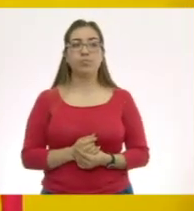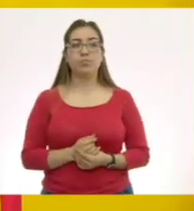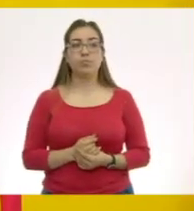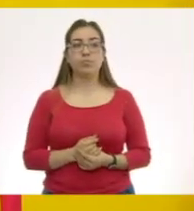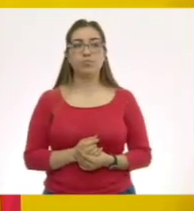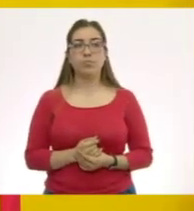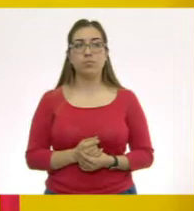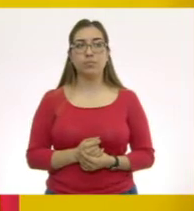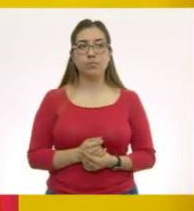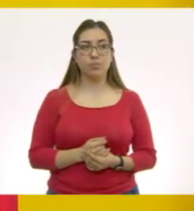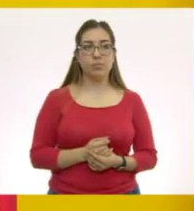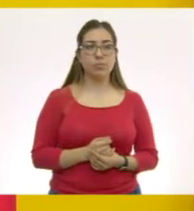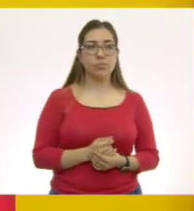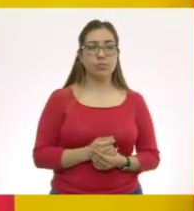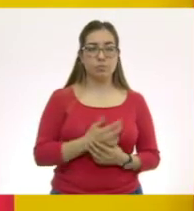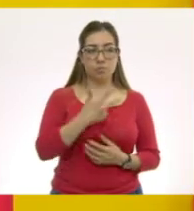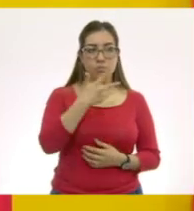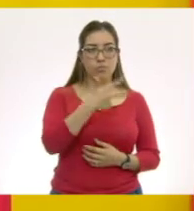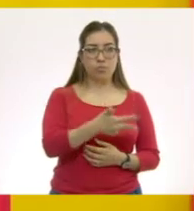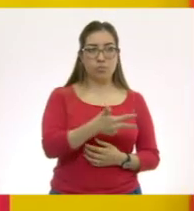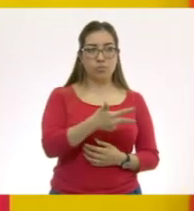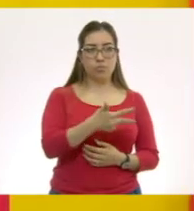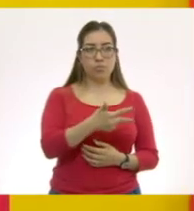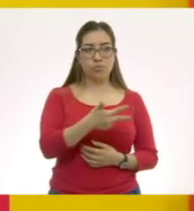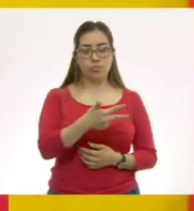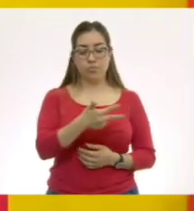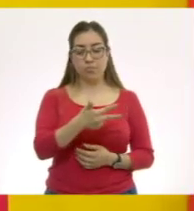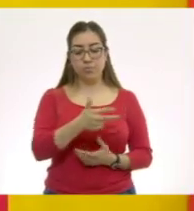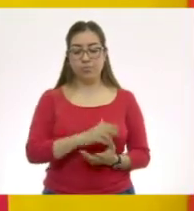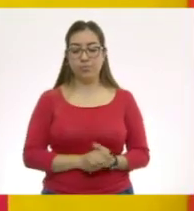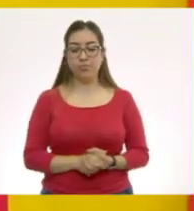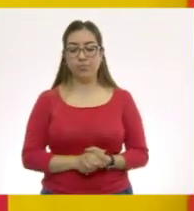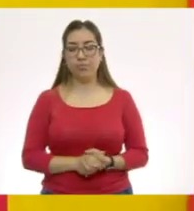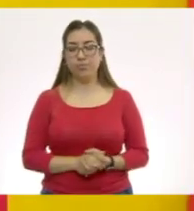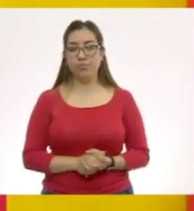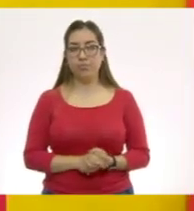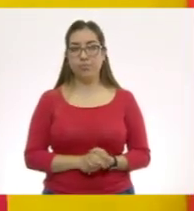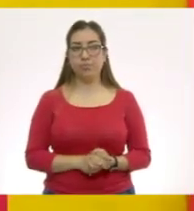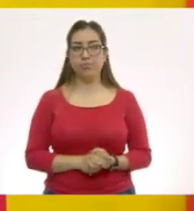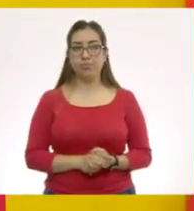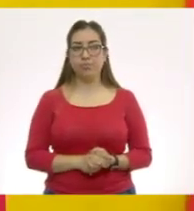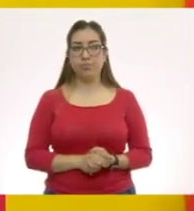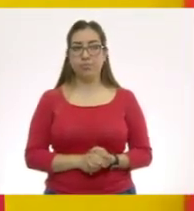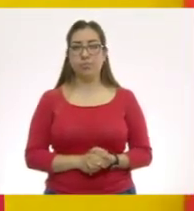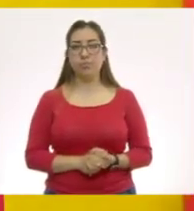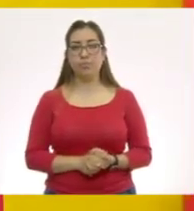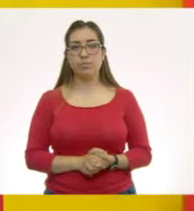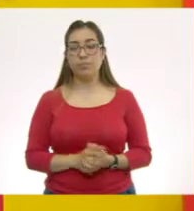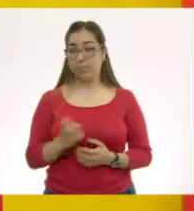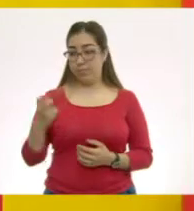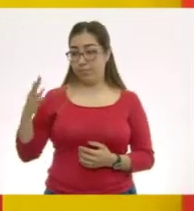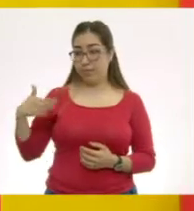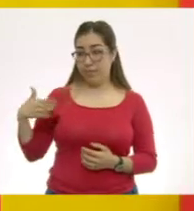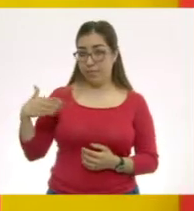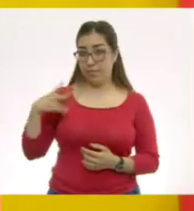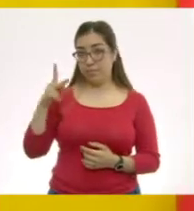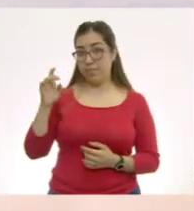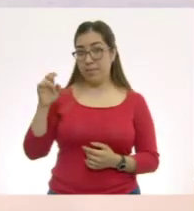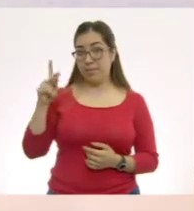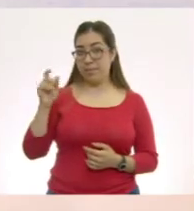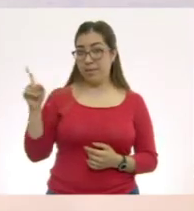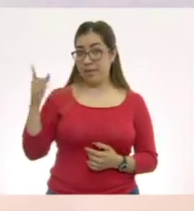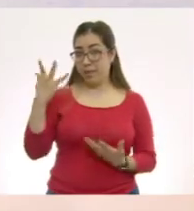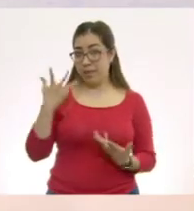4, 5, 6, 7, 8. Entonces, quiere decir que lo que hizo Pepe en el pizarrón